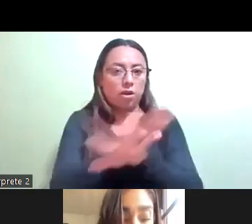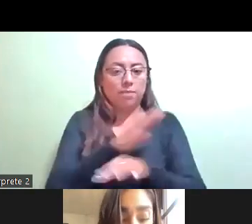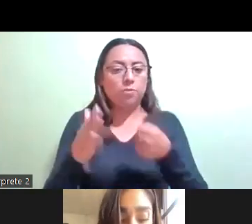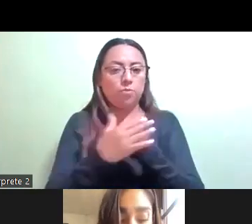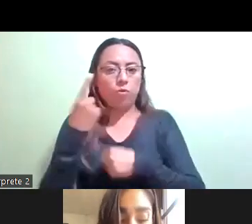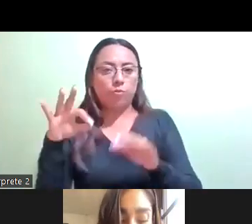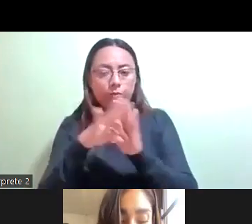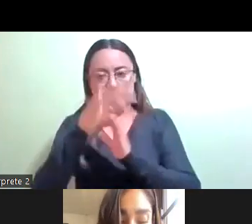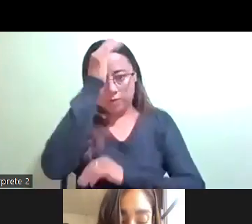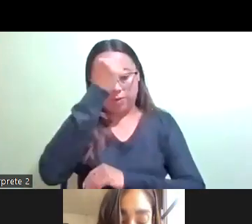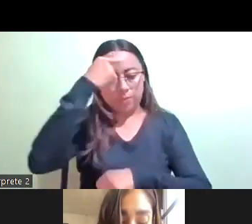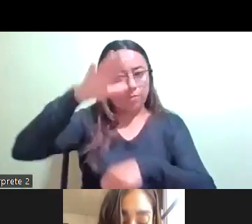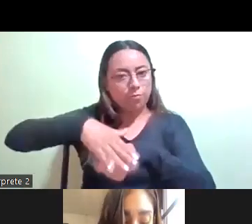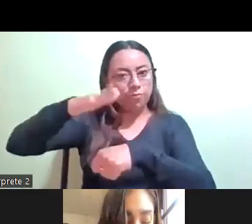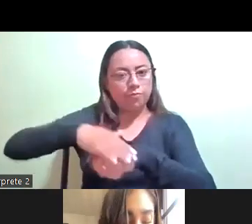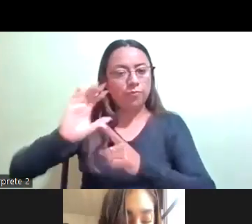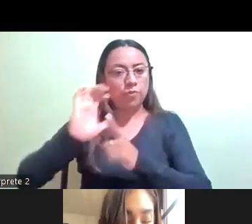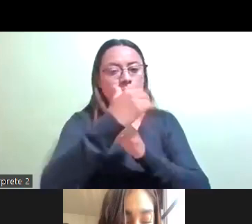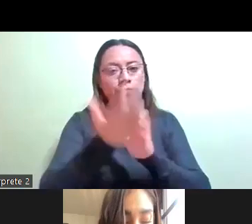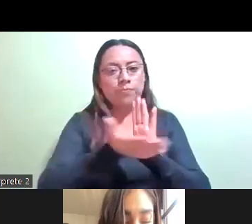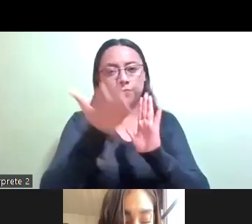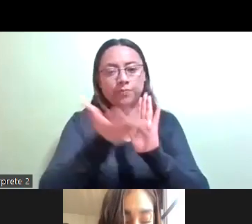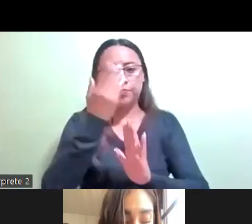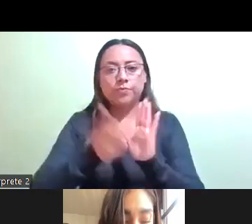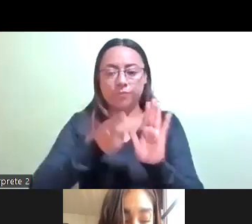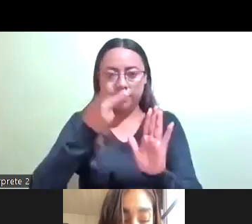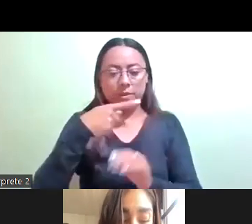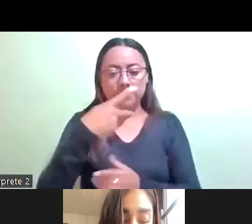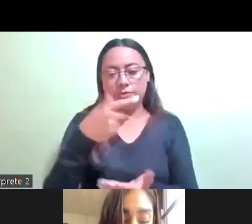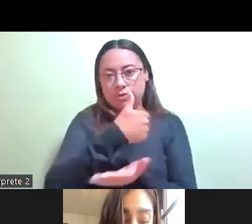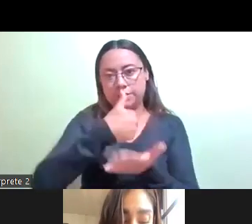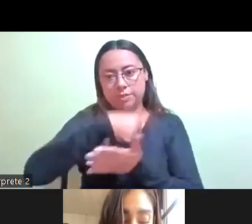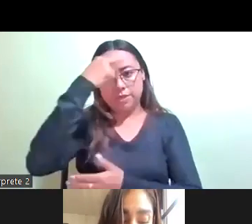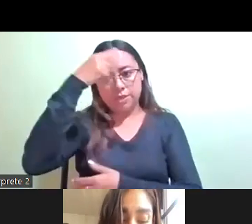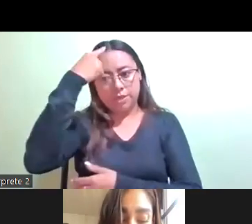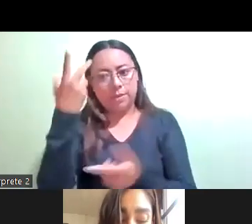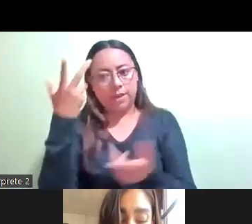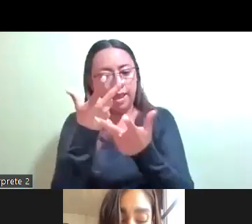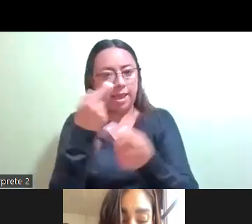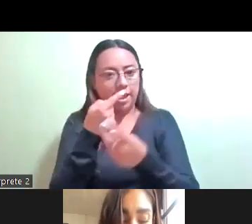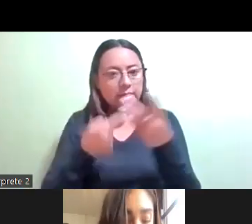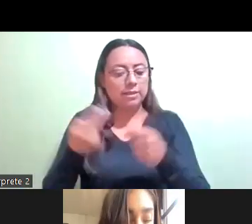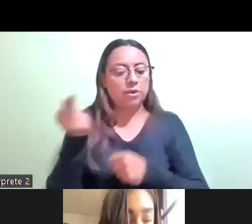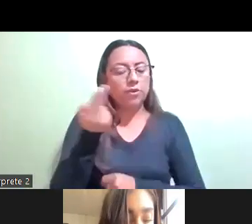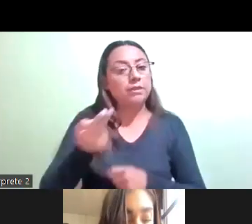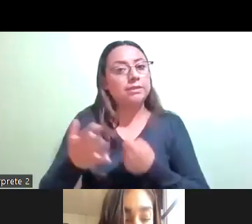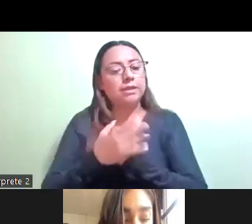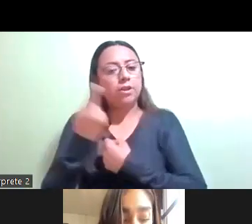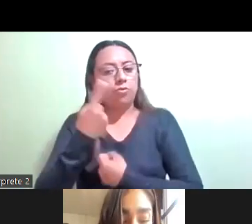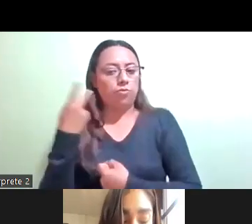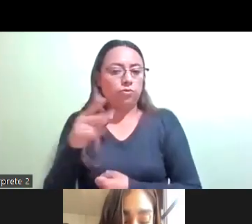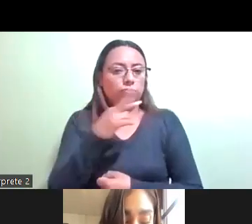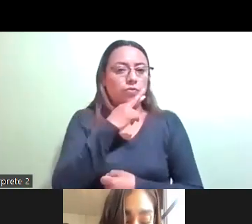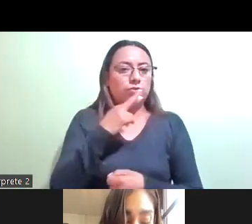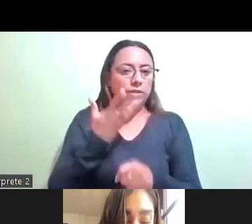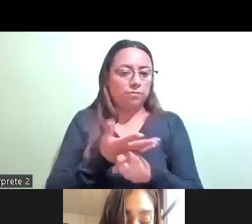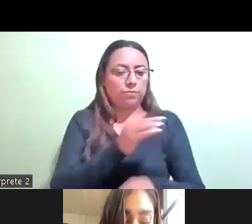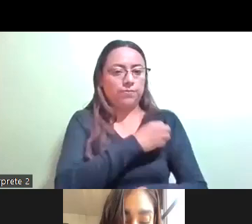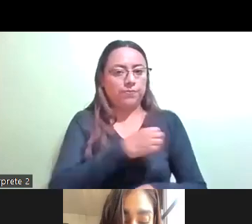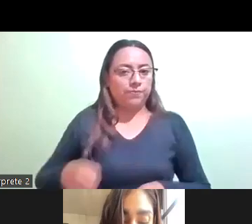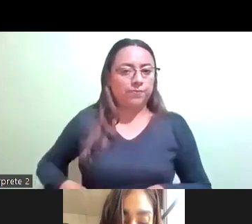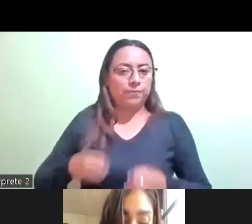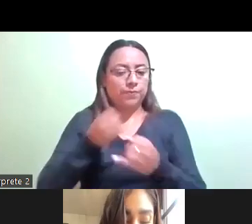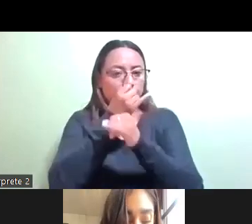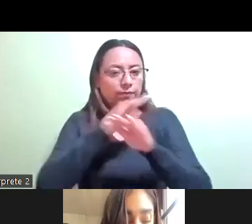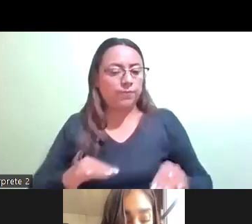por el que se exhorta a la Comisión para la Reconstrucción de la Ciudad de México a realizar acciones inmediatas derivadas de su obligación con la transparencia y rendición